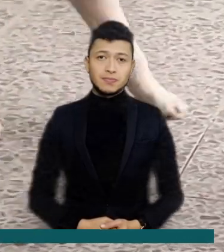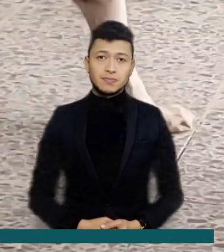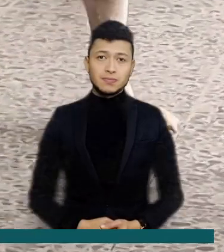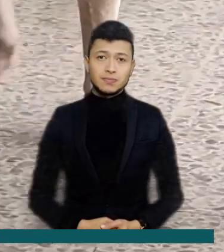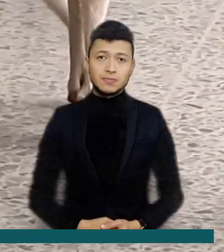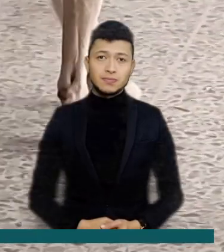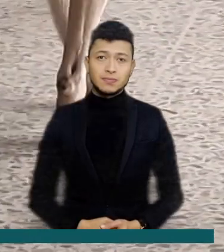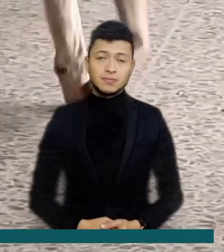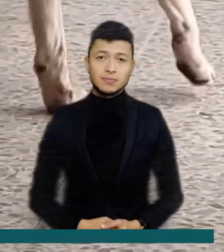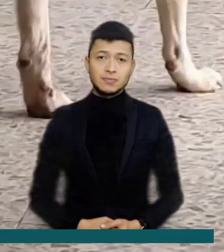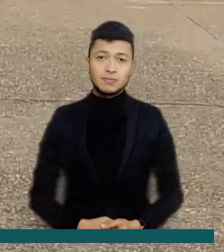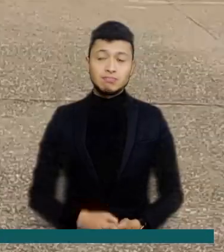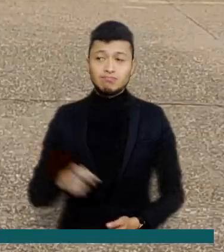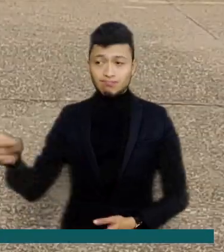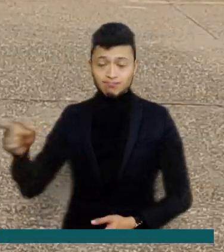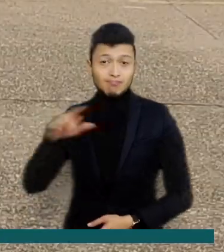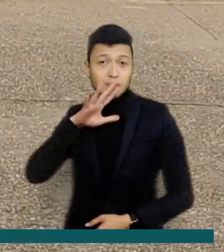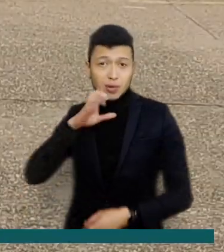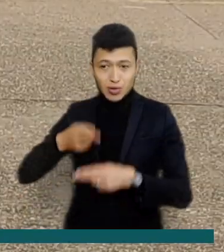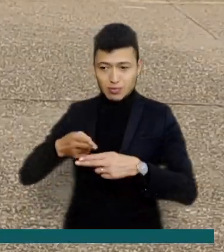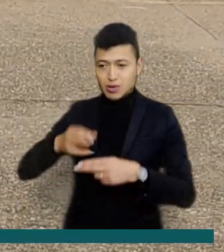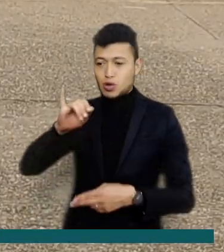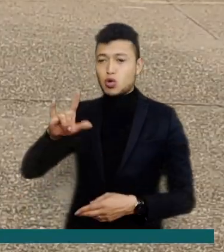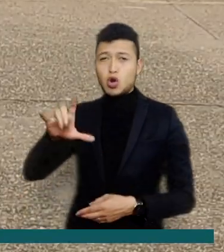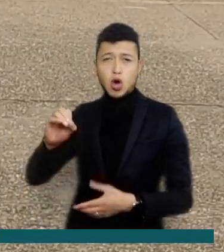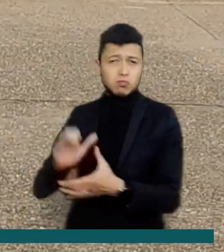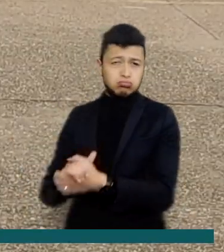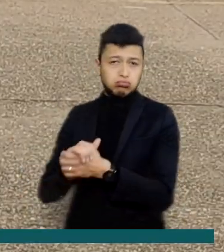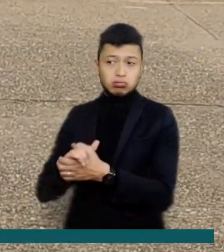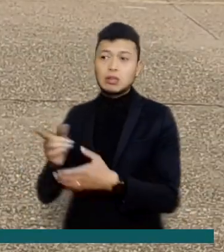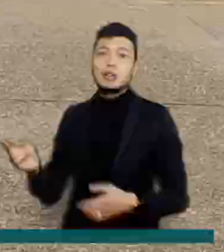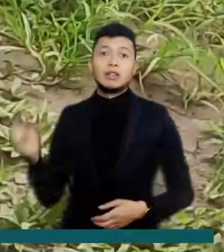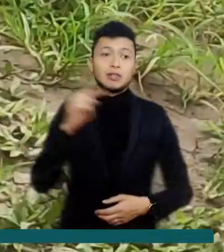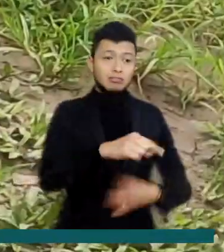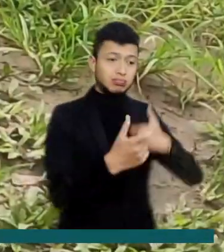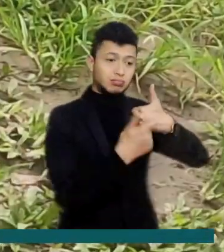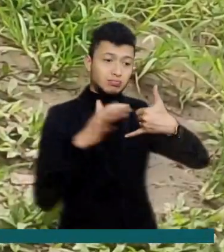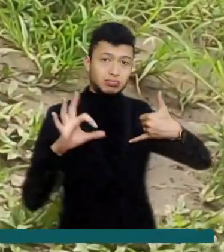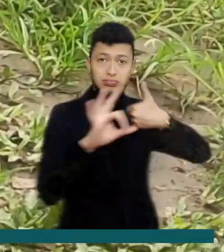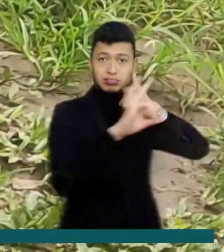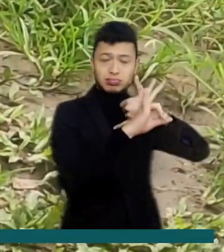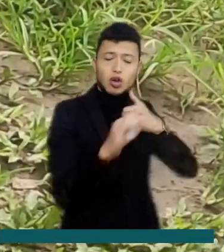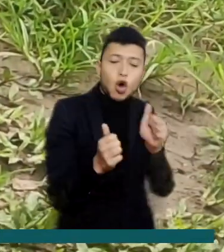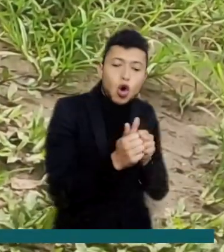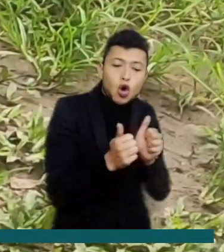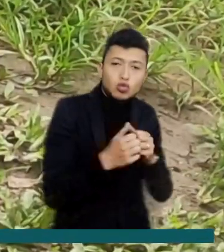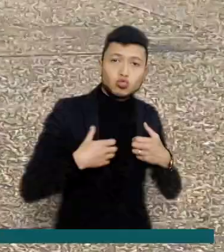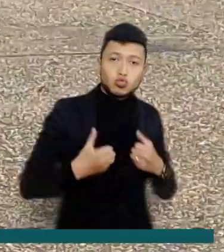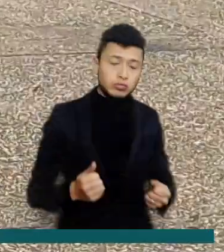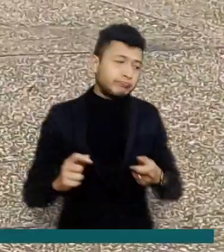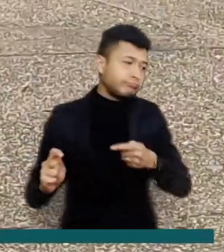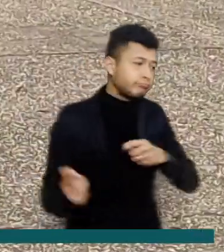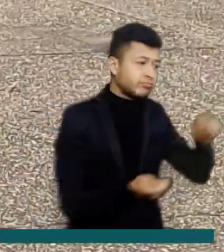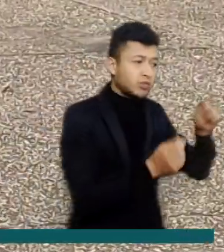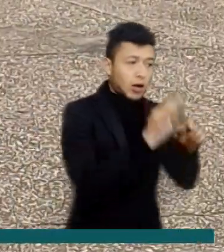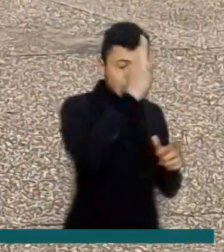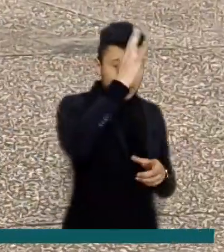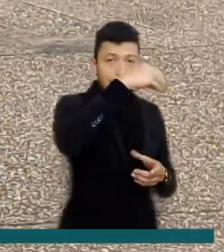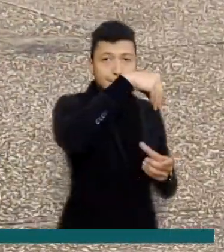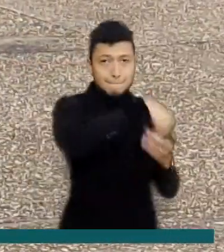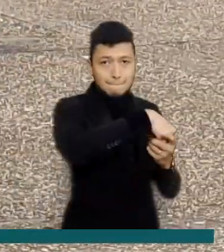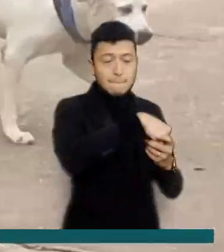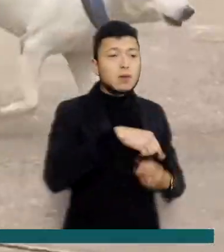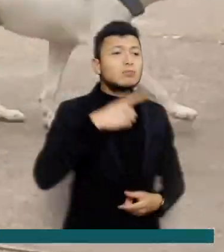Julio, el amigo fiel. Este es el perro que llegó al hospital de San José del Guaviare acompañando a su dueño, quien tuvo que ser hospitalizado.